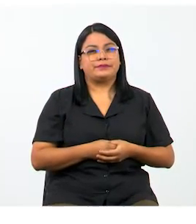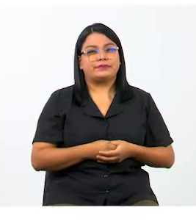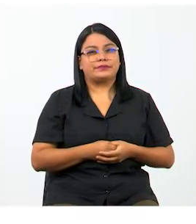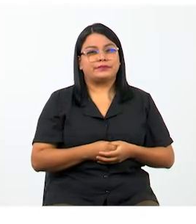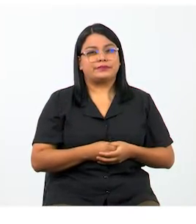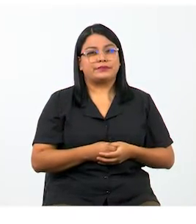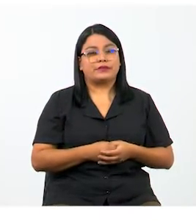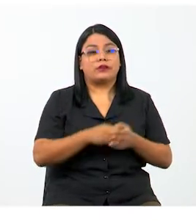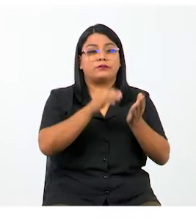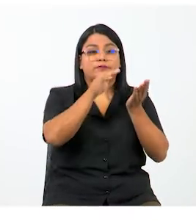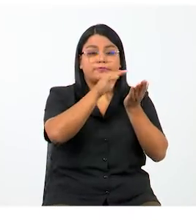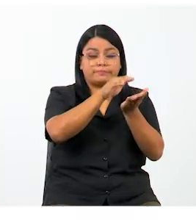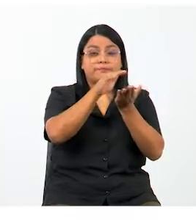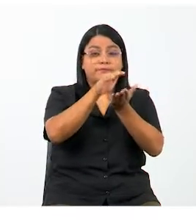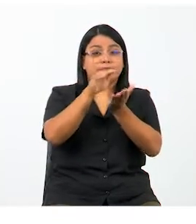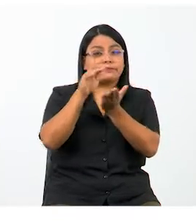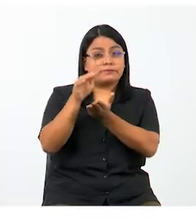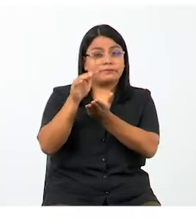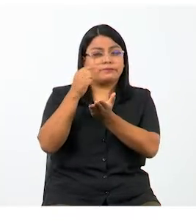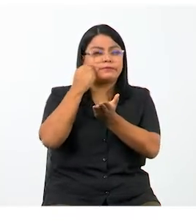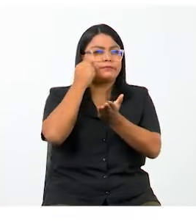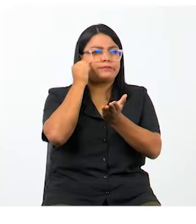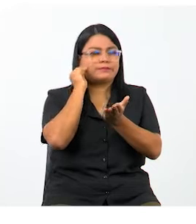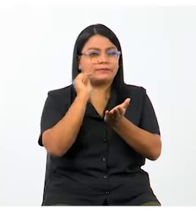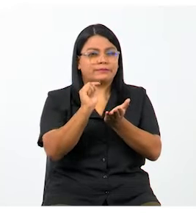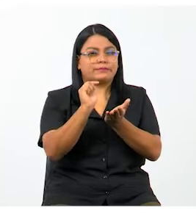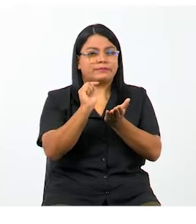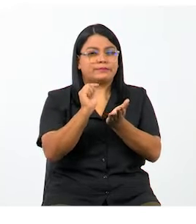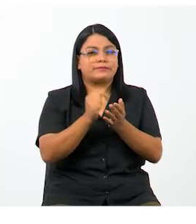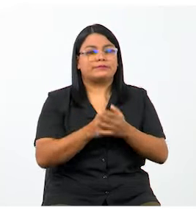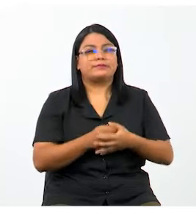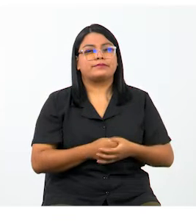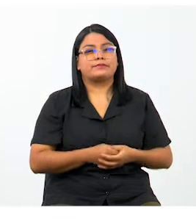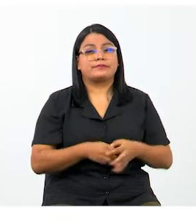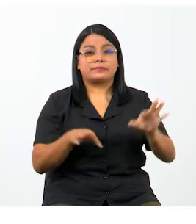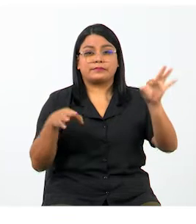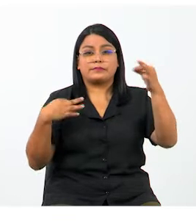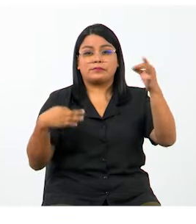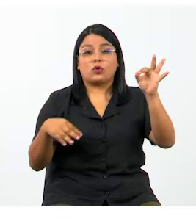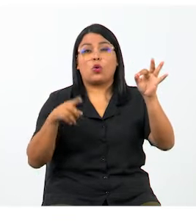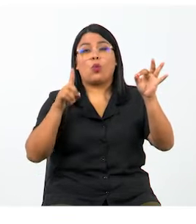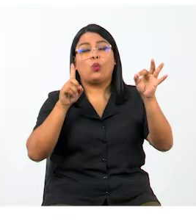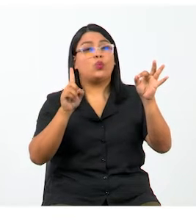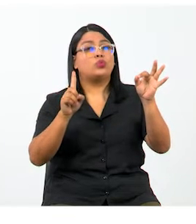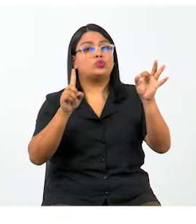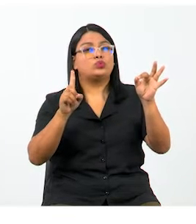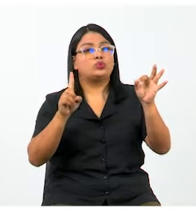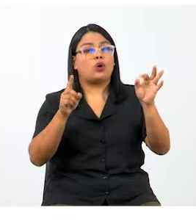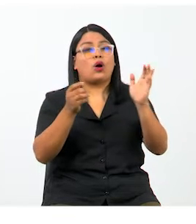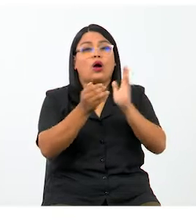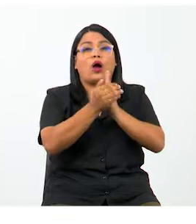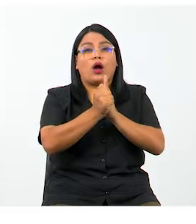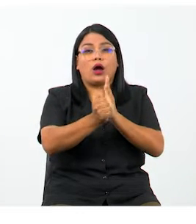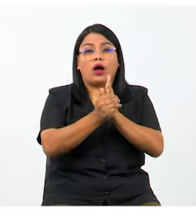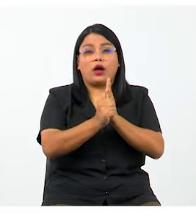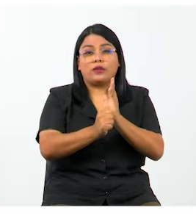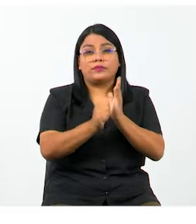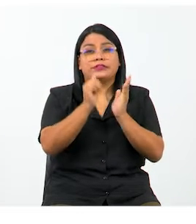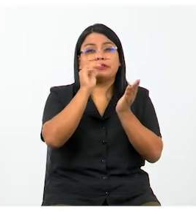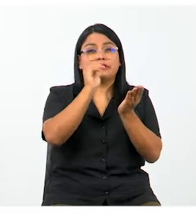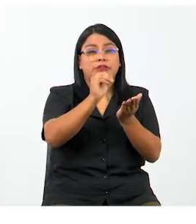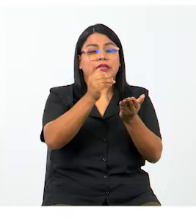didáctica encontrará los siguientes apartados. 1. Competencias de unidad y orientaciones